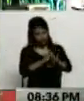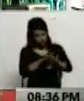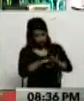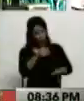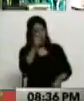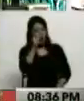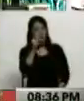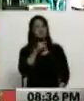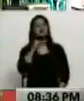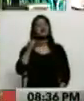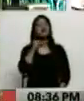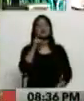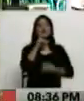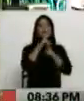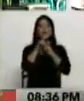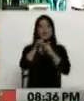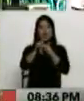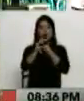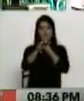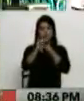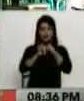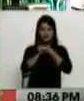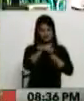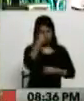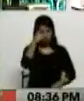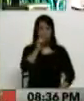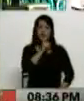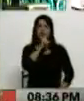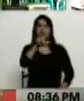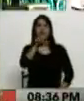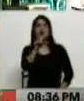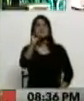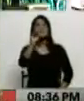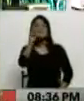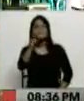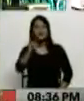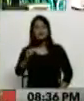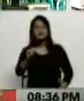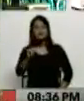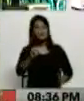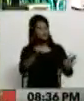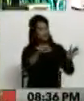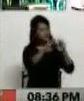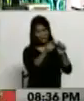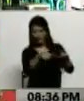llama usted López Castillo es la familia de